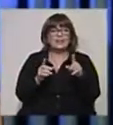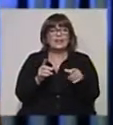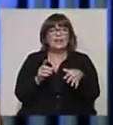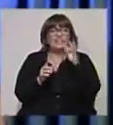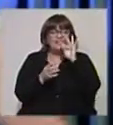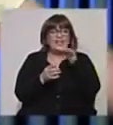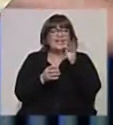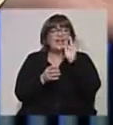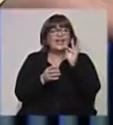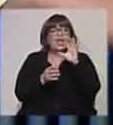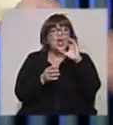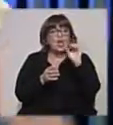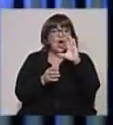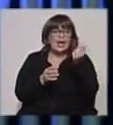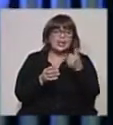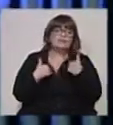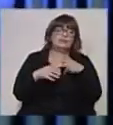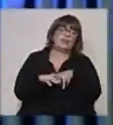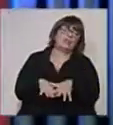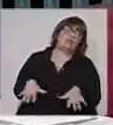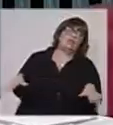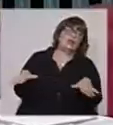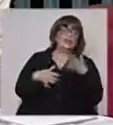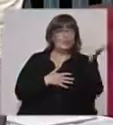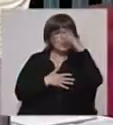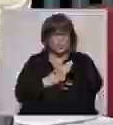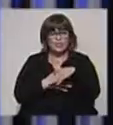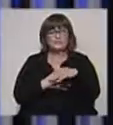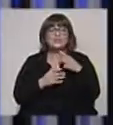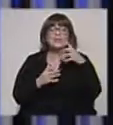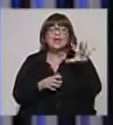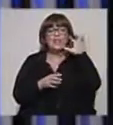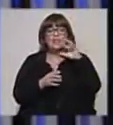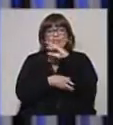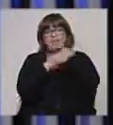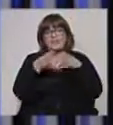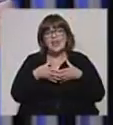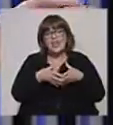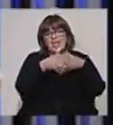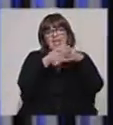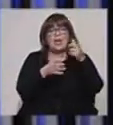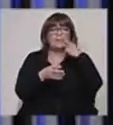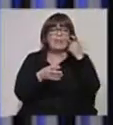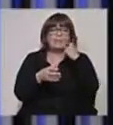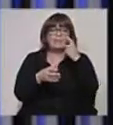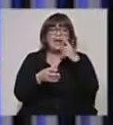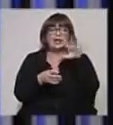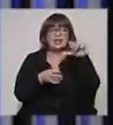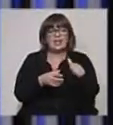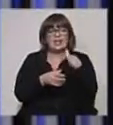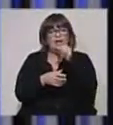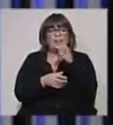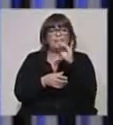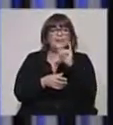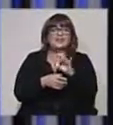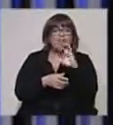Métate de coca. Tiraba la cama así, hecho una meba. Yo recuerdo, el viaje fue con mi familia y recuerdo a mi padre ofreciéndonos pisco a todos. Un pisco, te doy